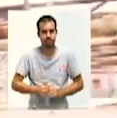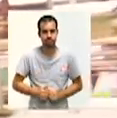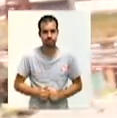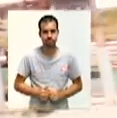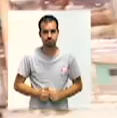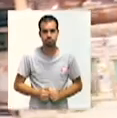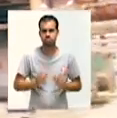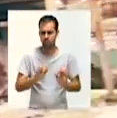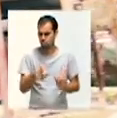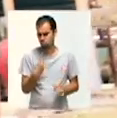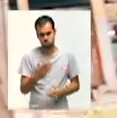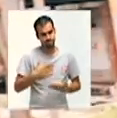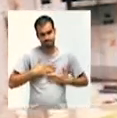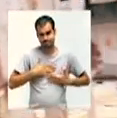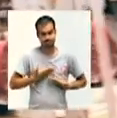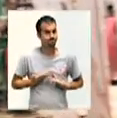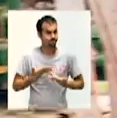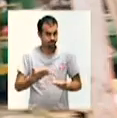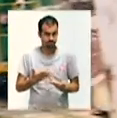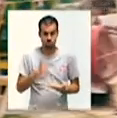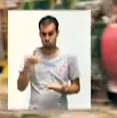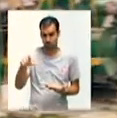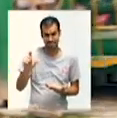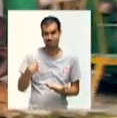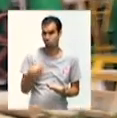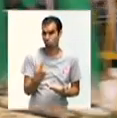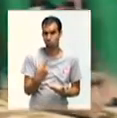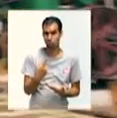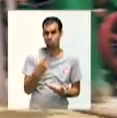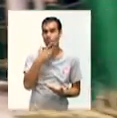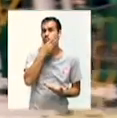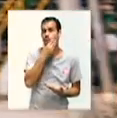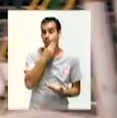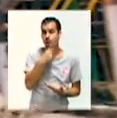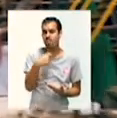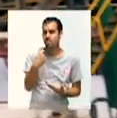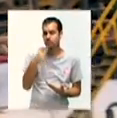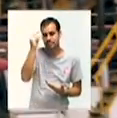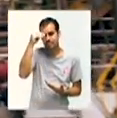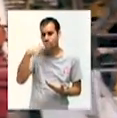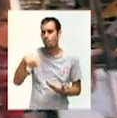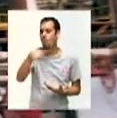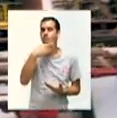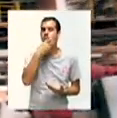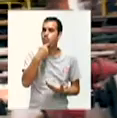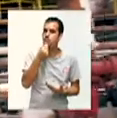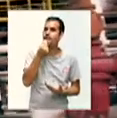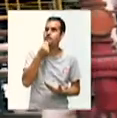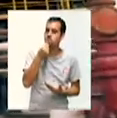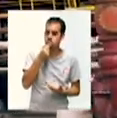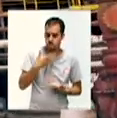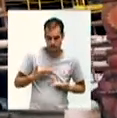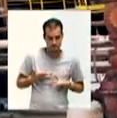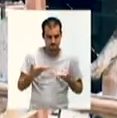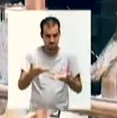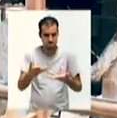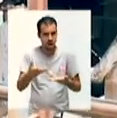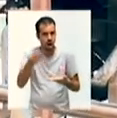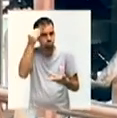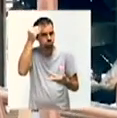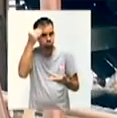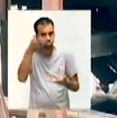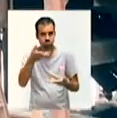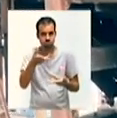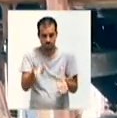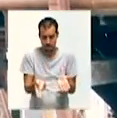juventud, como propia organización, hoy tenemos que hacer que cada joven se sienta motivado a pertenecer a